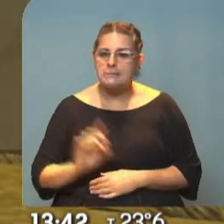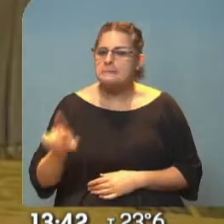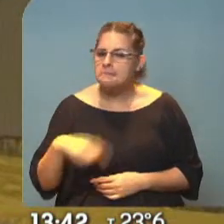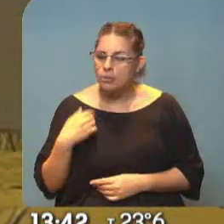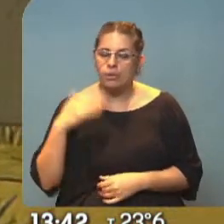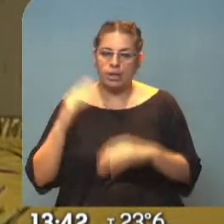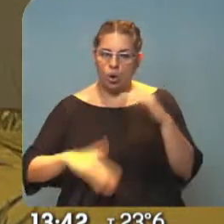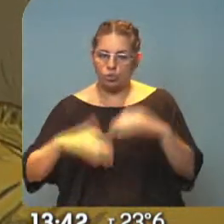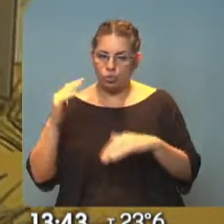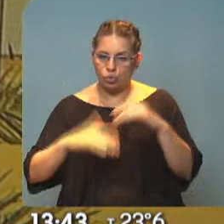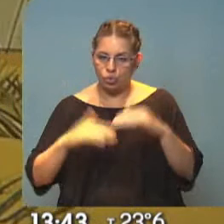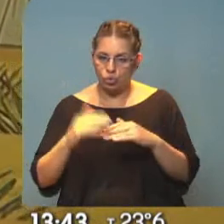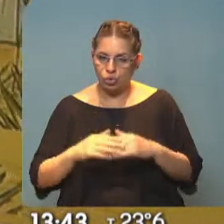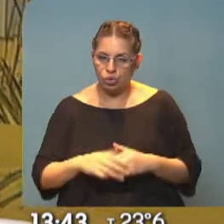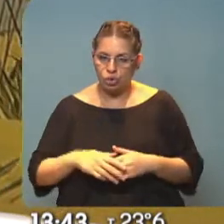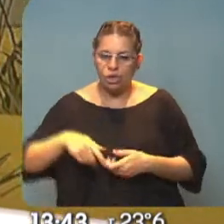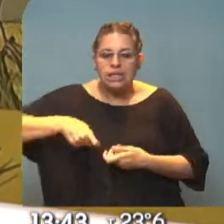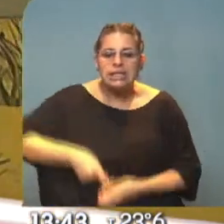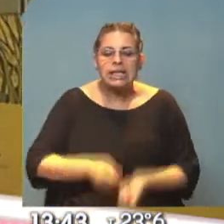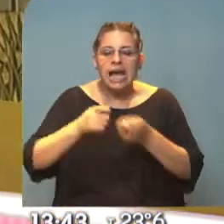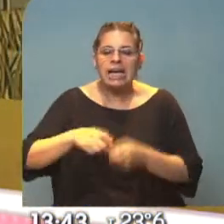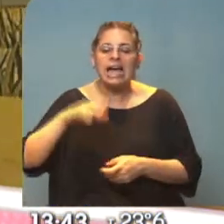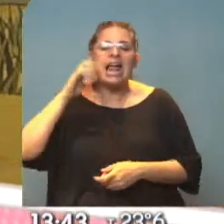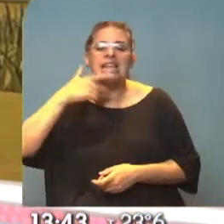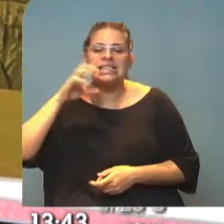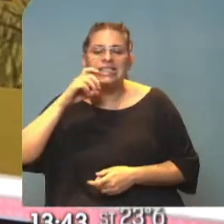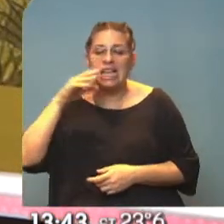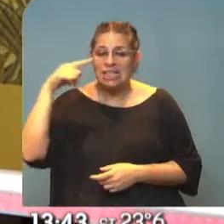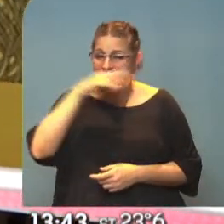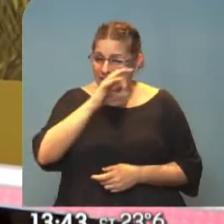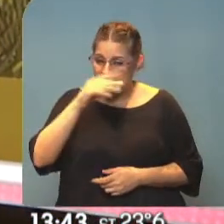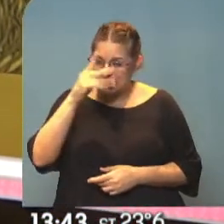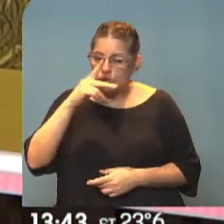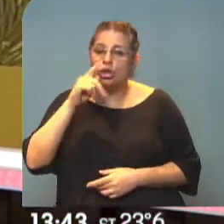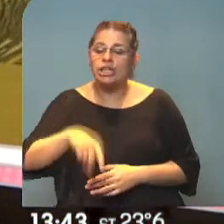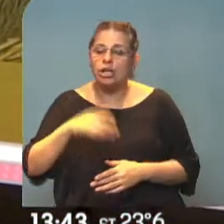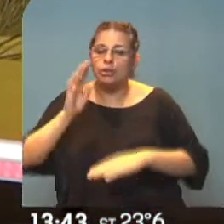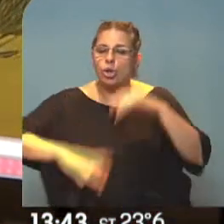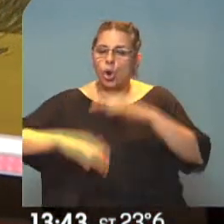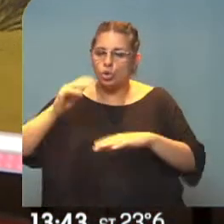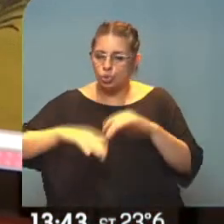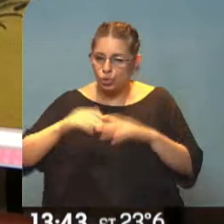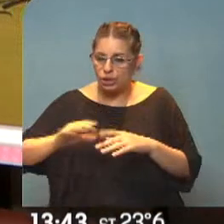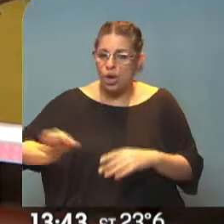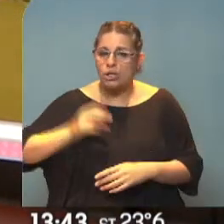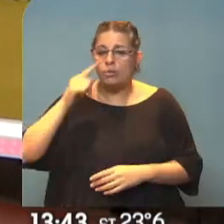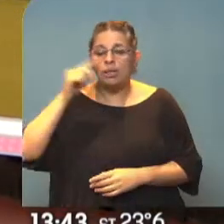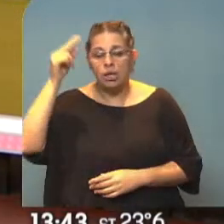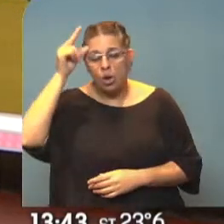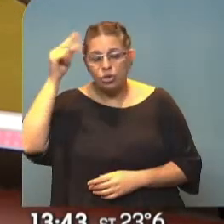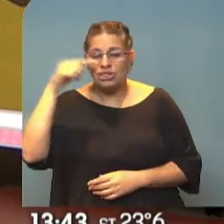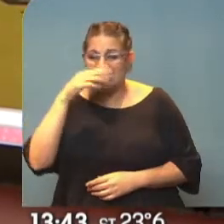la construcción de la Zanja de Alsina, esos 700 kilómetros construidos en 1876 para